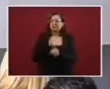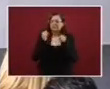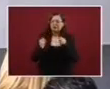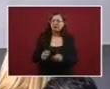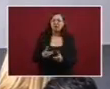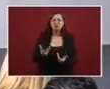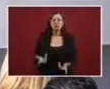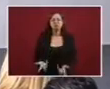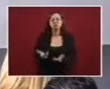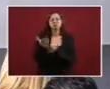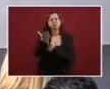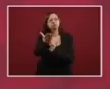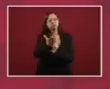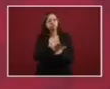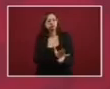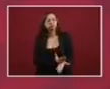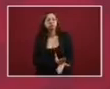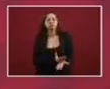sin